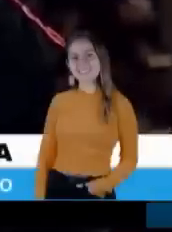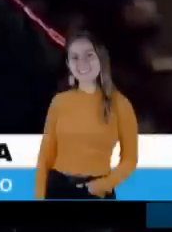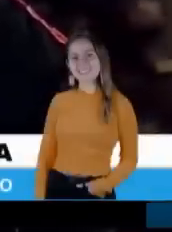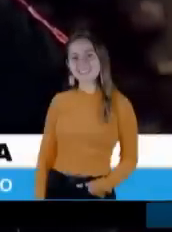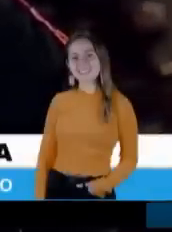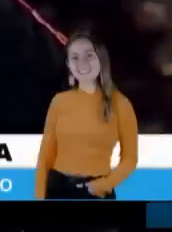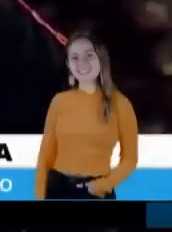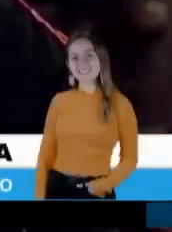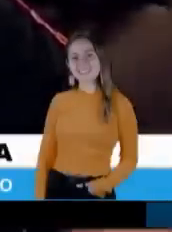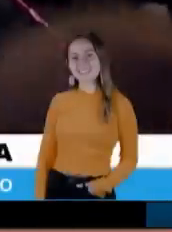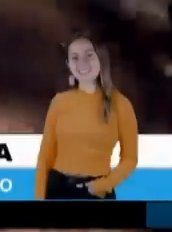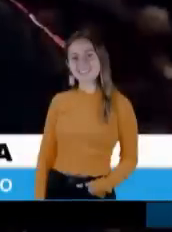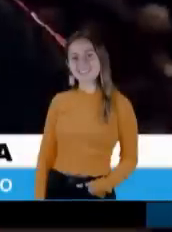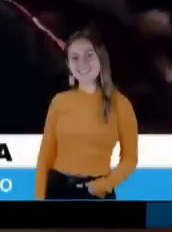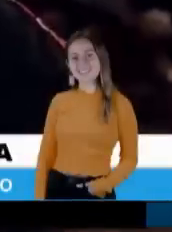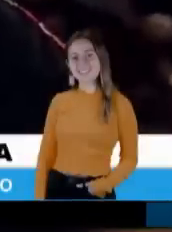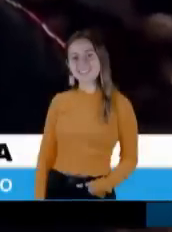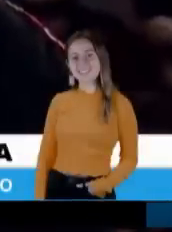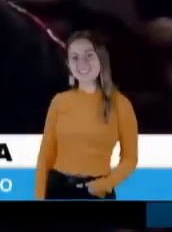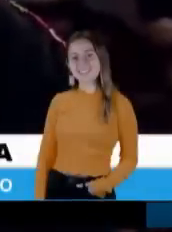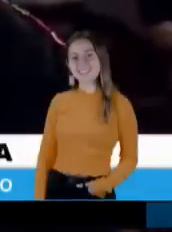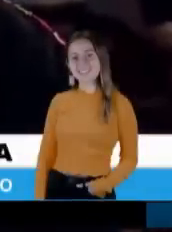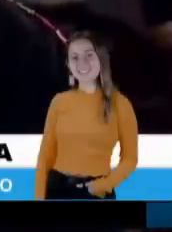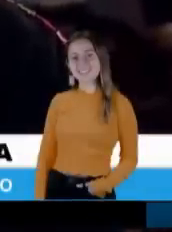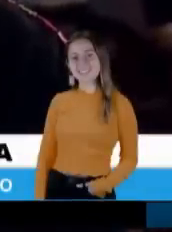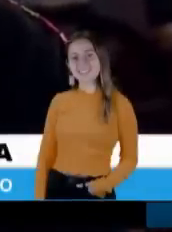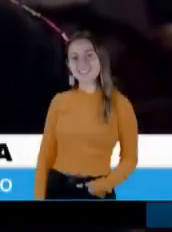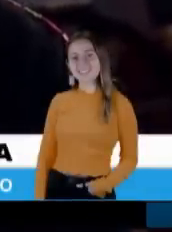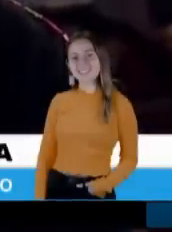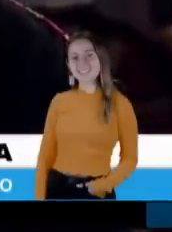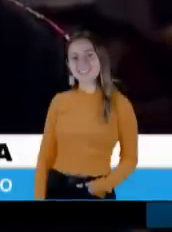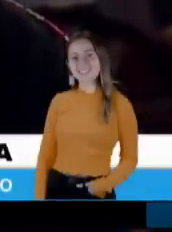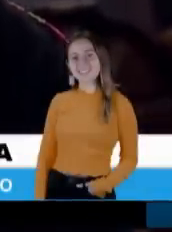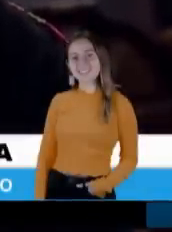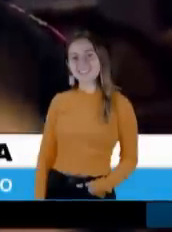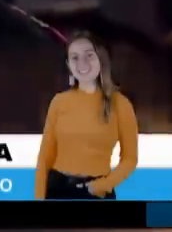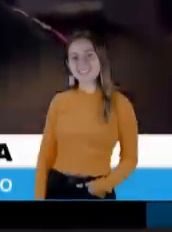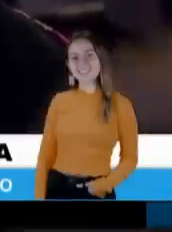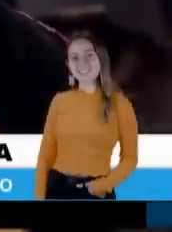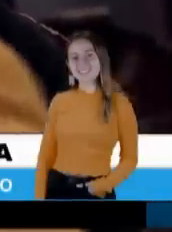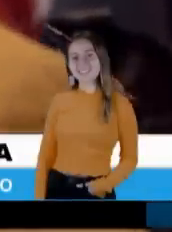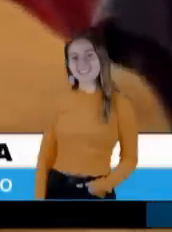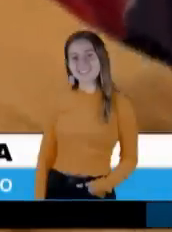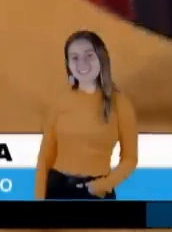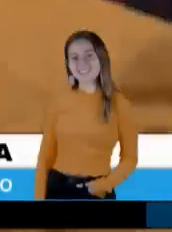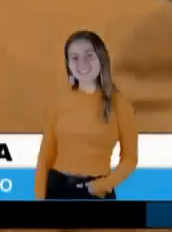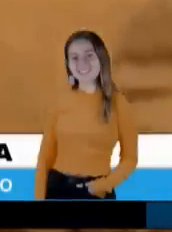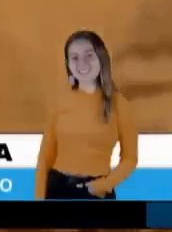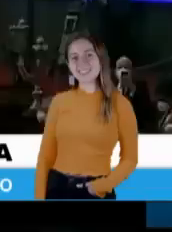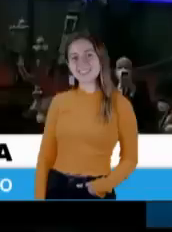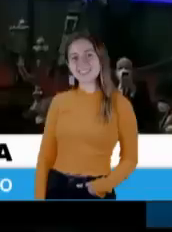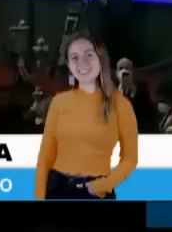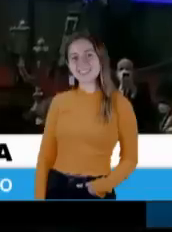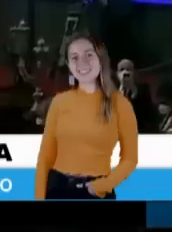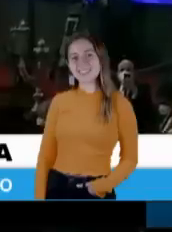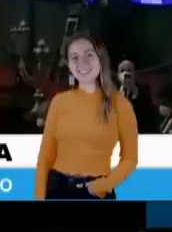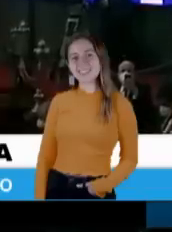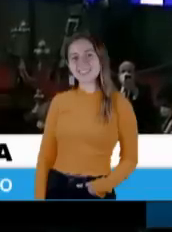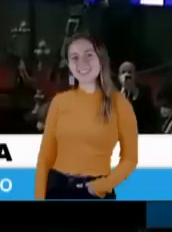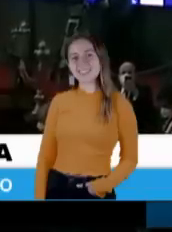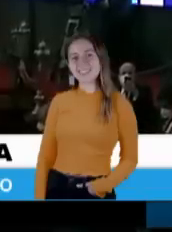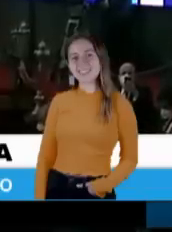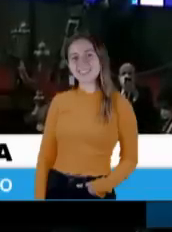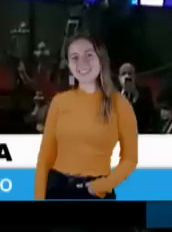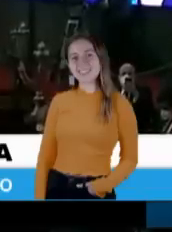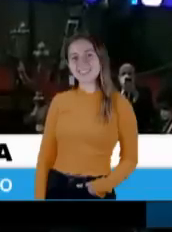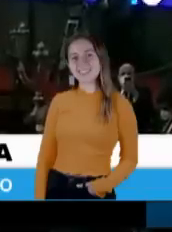meses quedan para el plebiscito de salida del 4 de septiembre y con el texto final en mano, quienes estaban indecisos ya comenzaron a definir sus